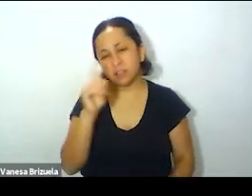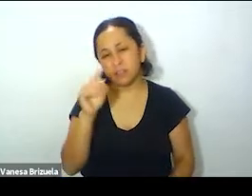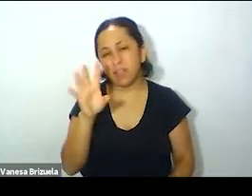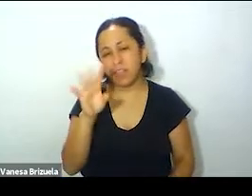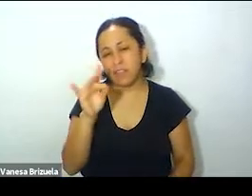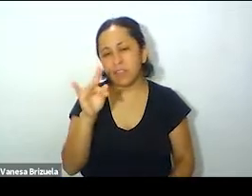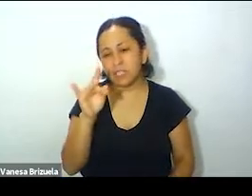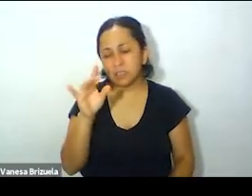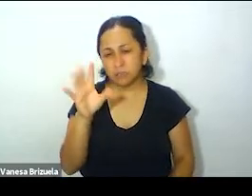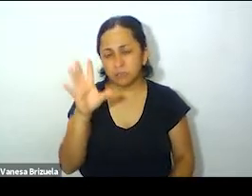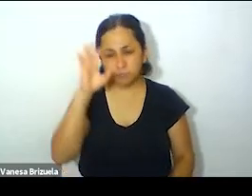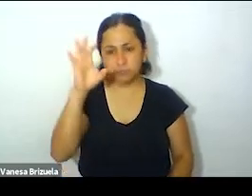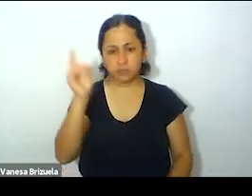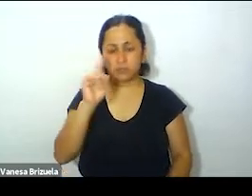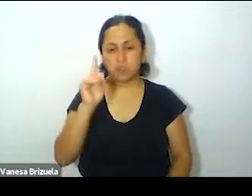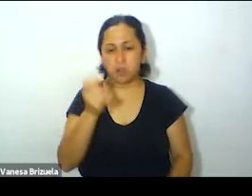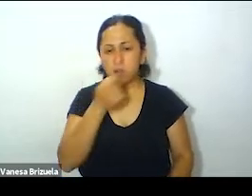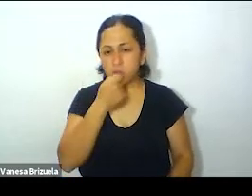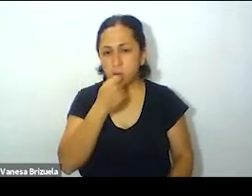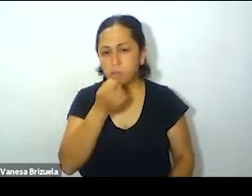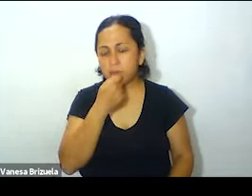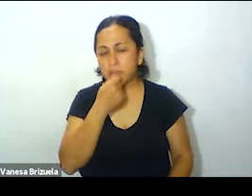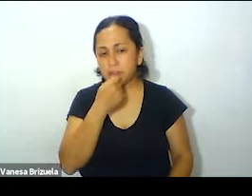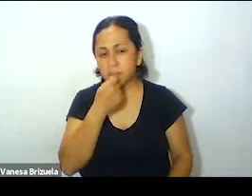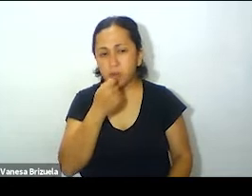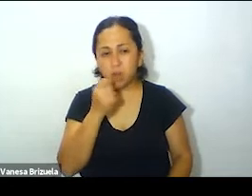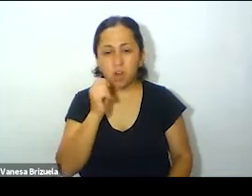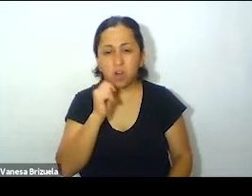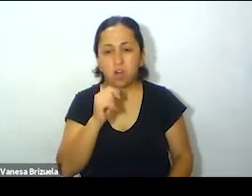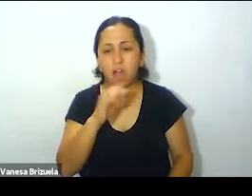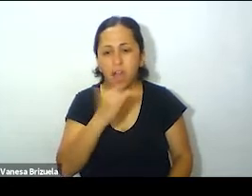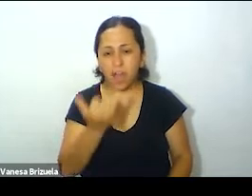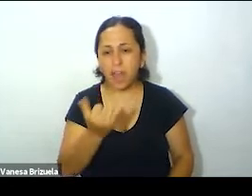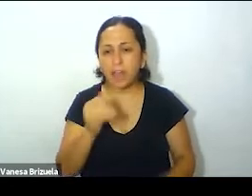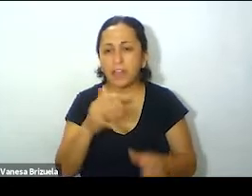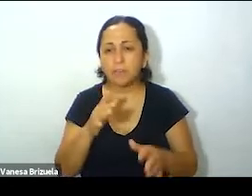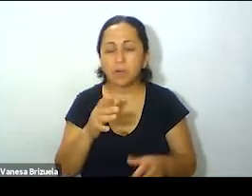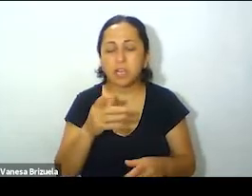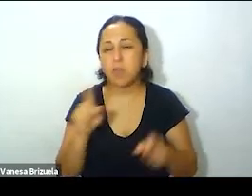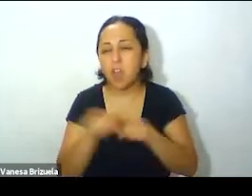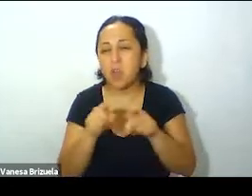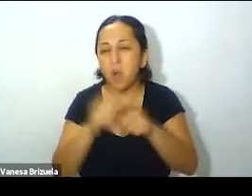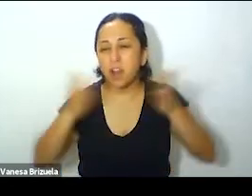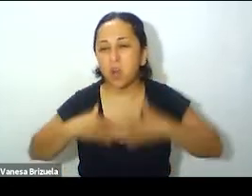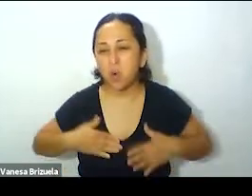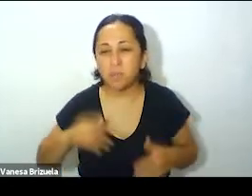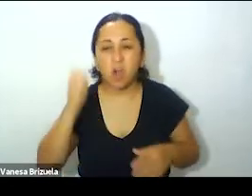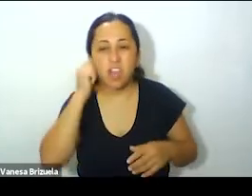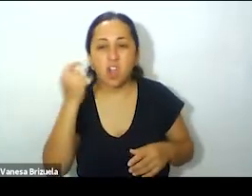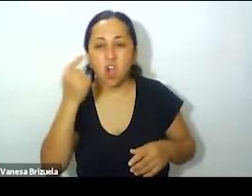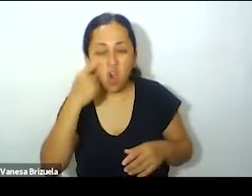no son difíciles de recordar porque tienen nombres de cuerpo humano como oreja,